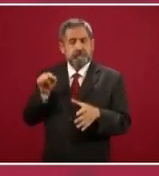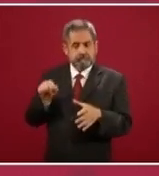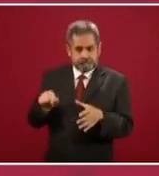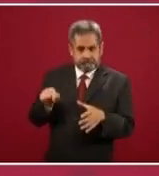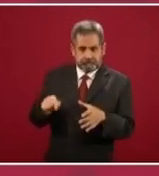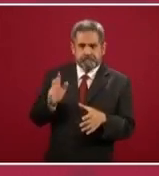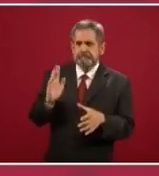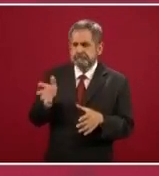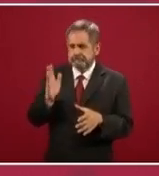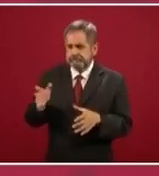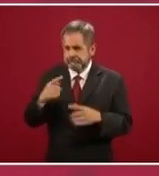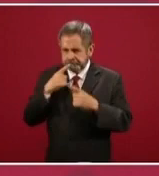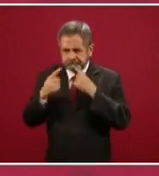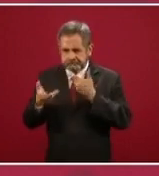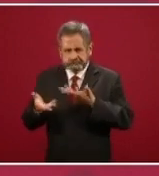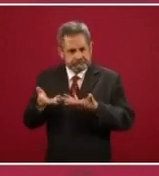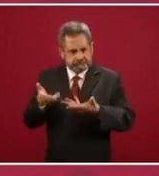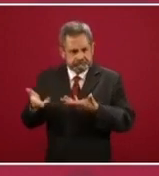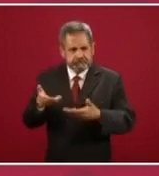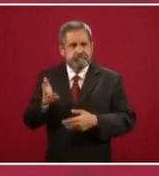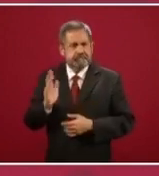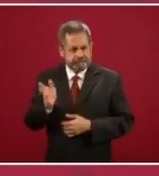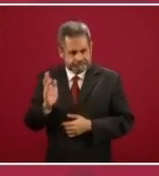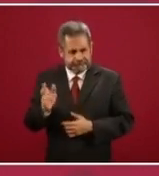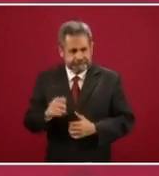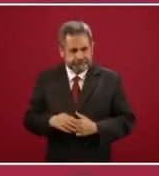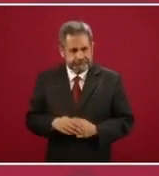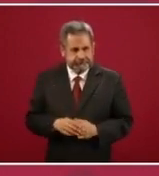van a hacer el